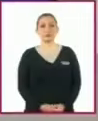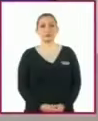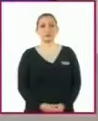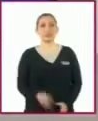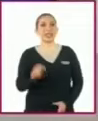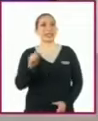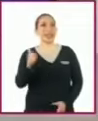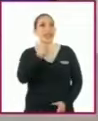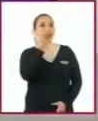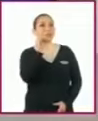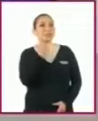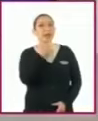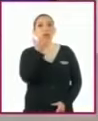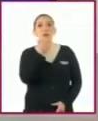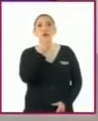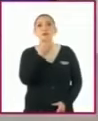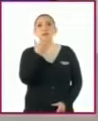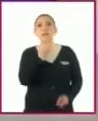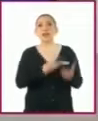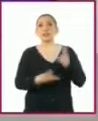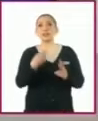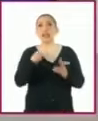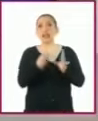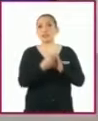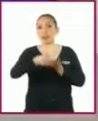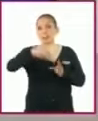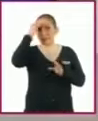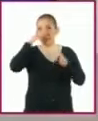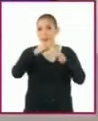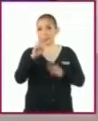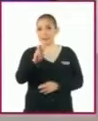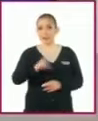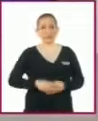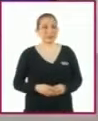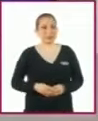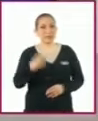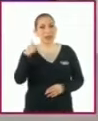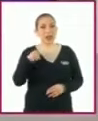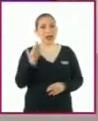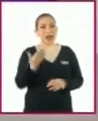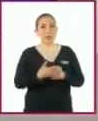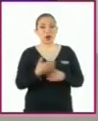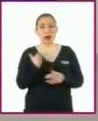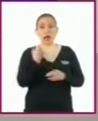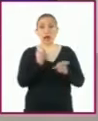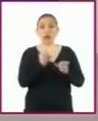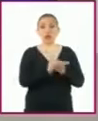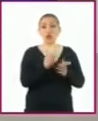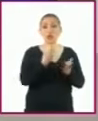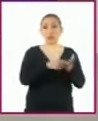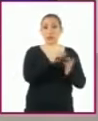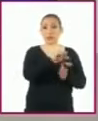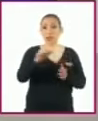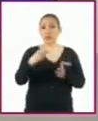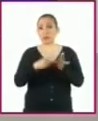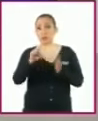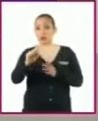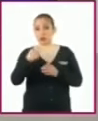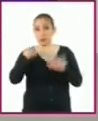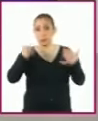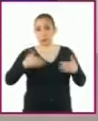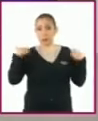¿Qué tal, alumnas y alumnos? Les damos la bienvenida a esta sesión de Aprende en Casa 2 para el ciclo 2020-2021. Yo soy la profesora